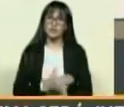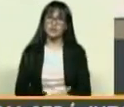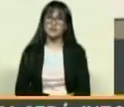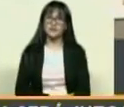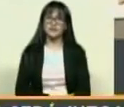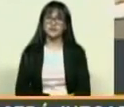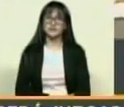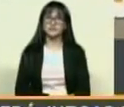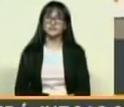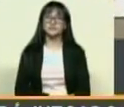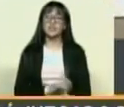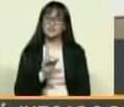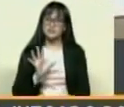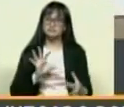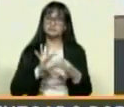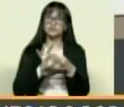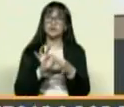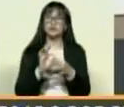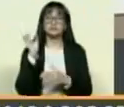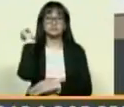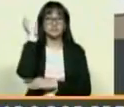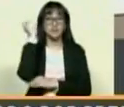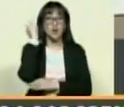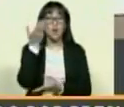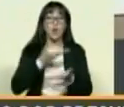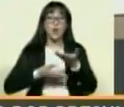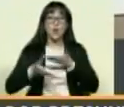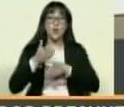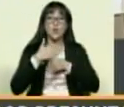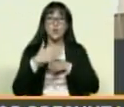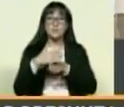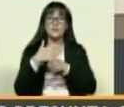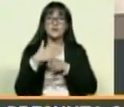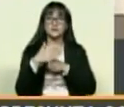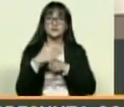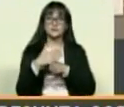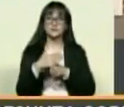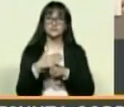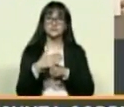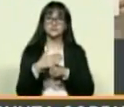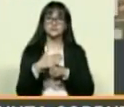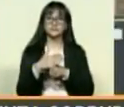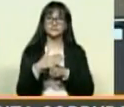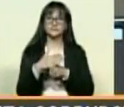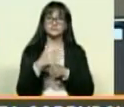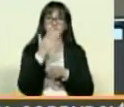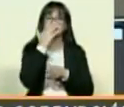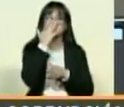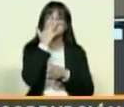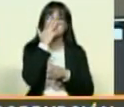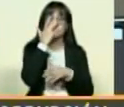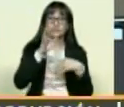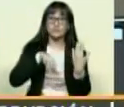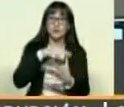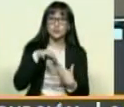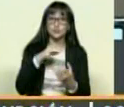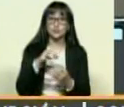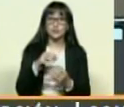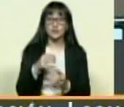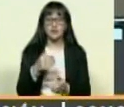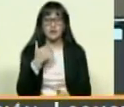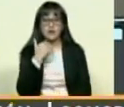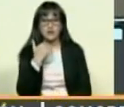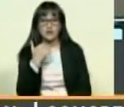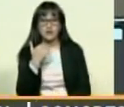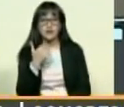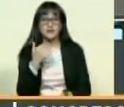esa gran sinergia. El foro de cooperación también estuvo referido a los riesgos de desastres, de catástrofes, y